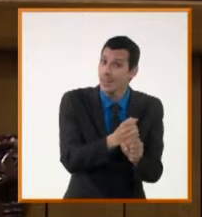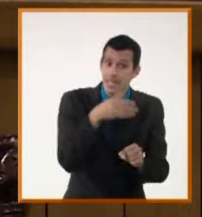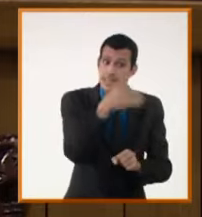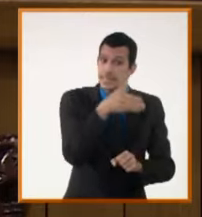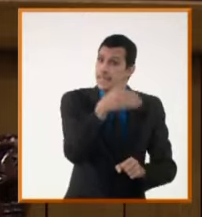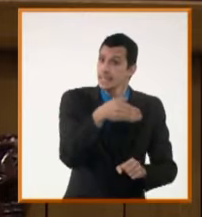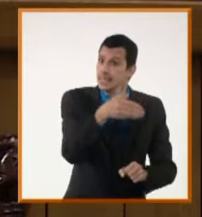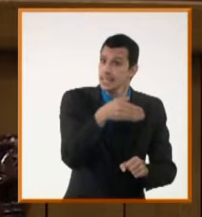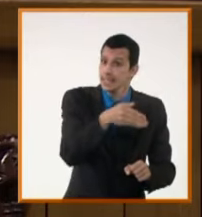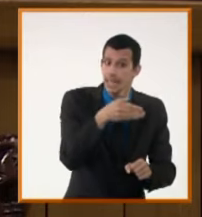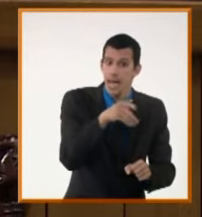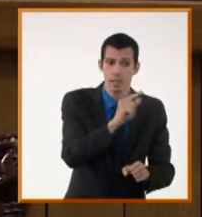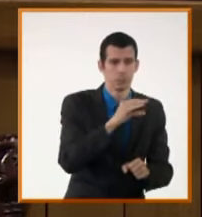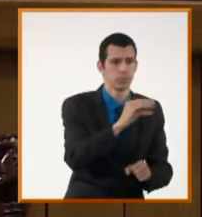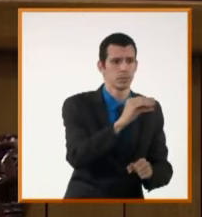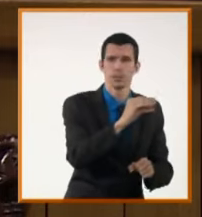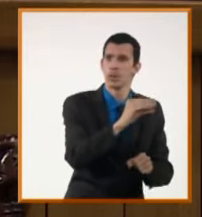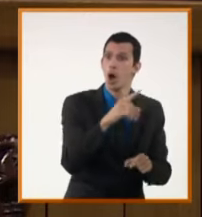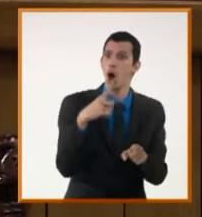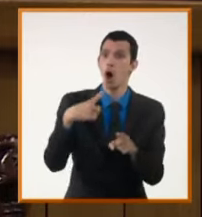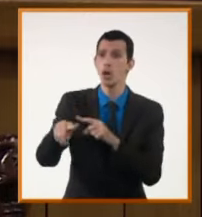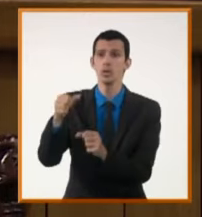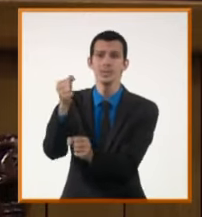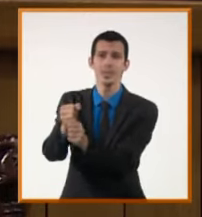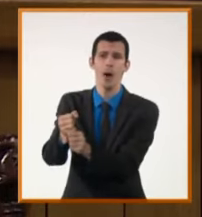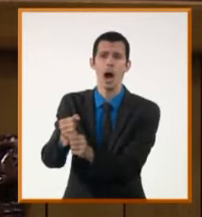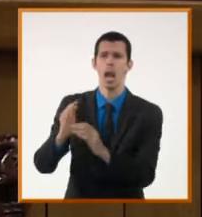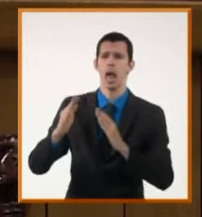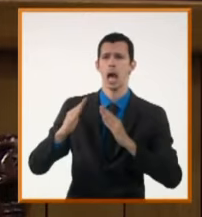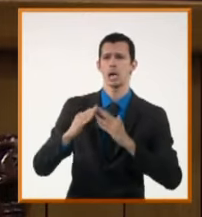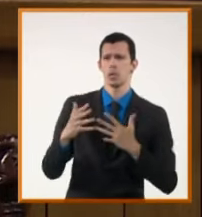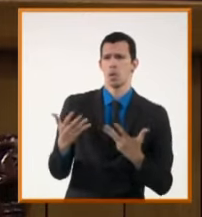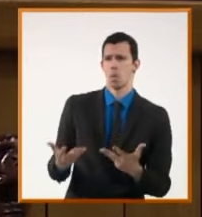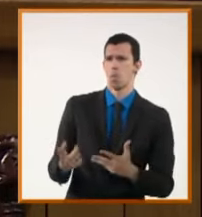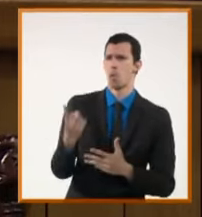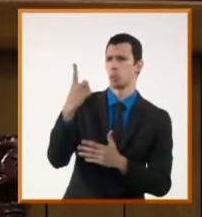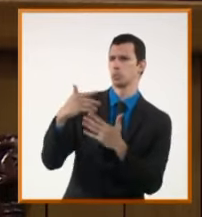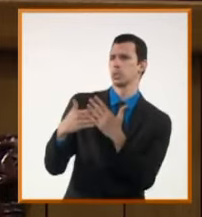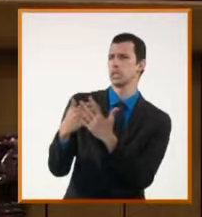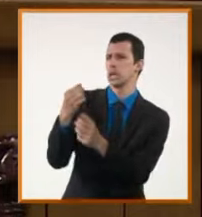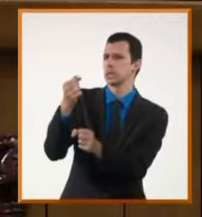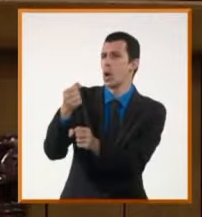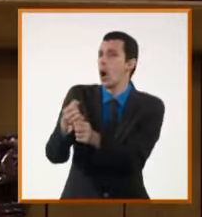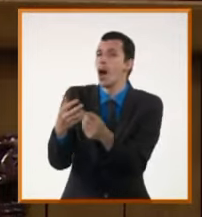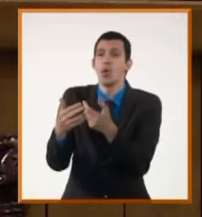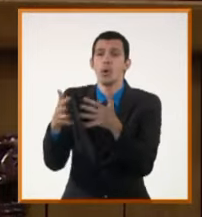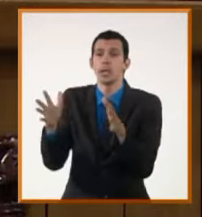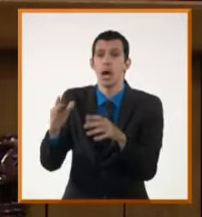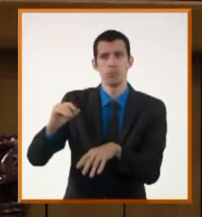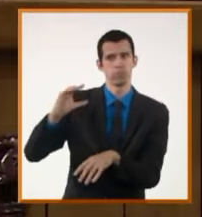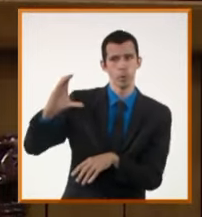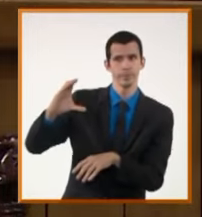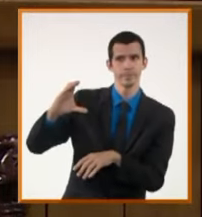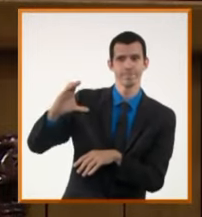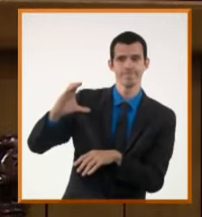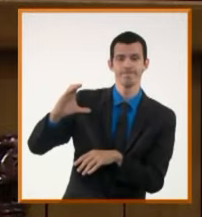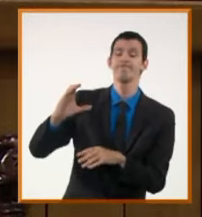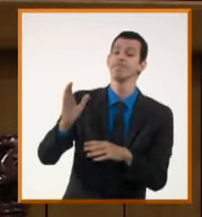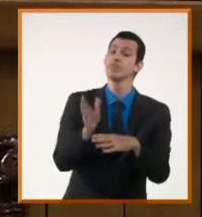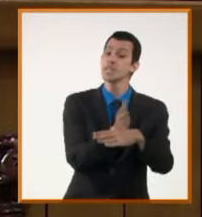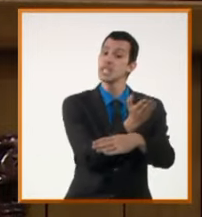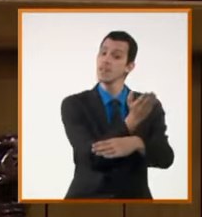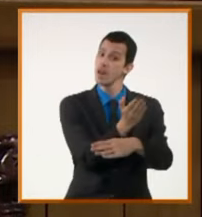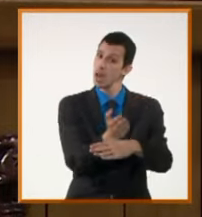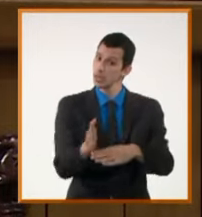Ahora, ese trabajador, a pesar de que se está beneficiando hoy, aunque no sea un trabajador oficial, es un trabajador